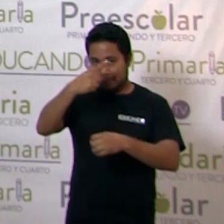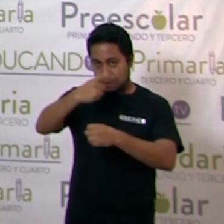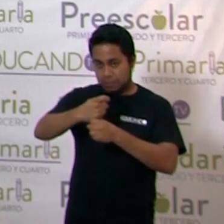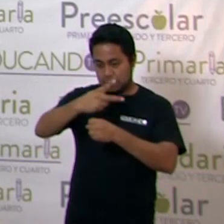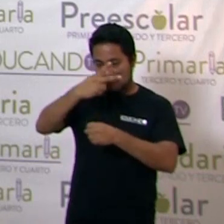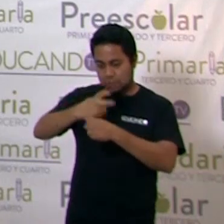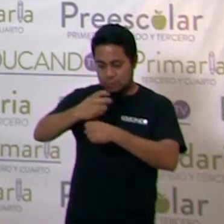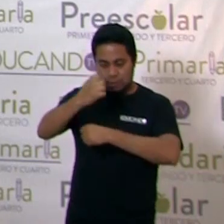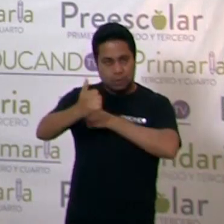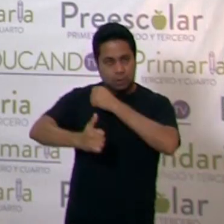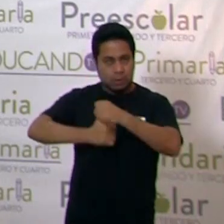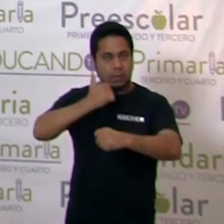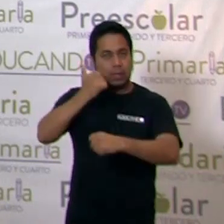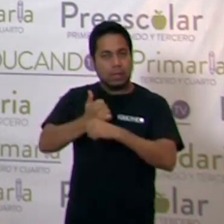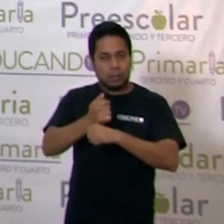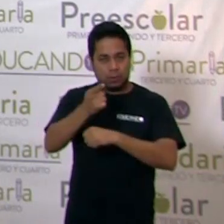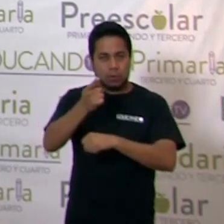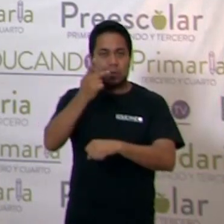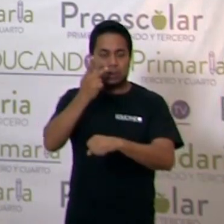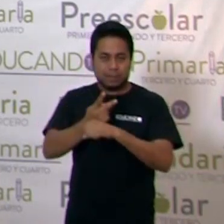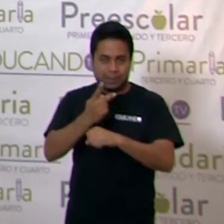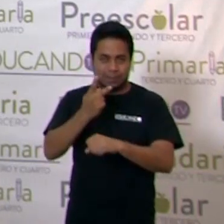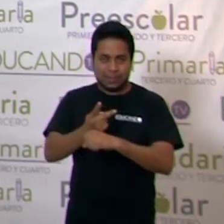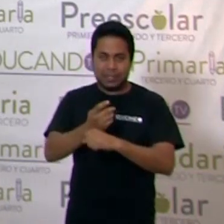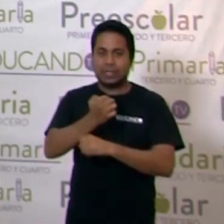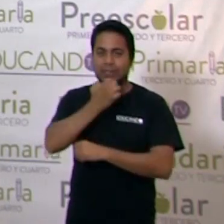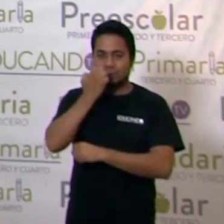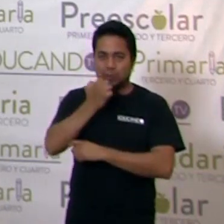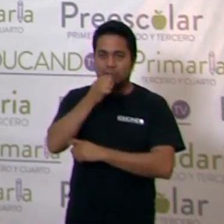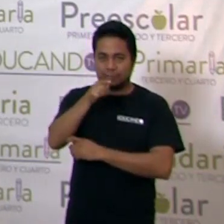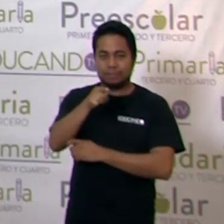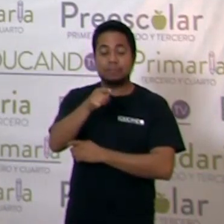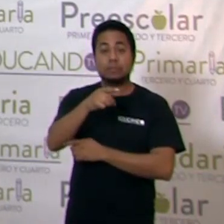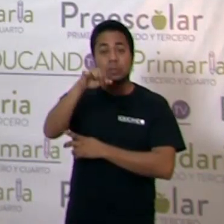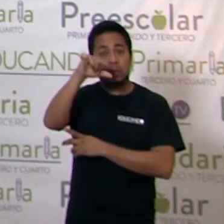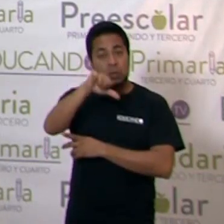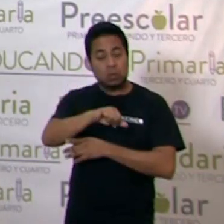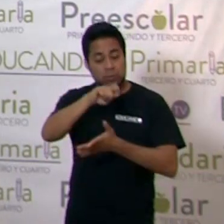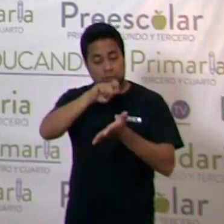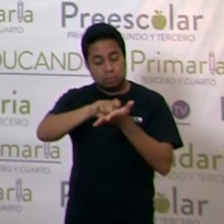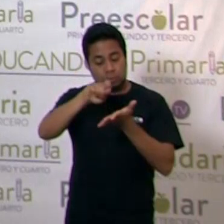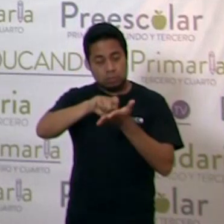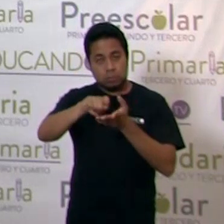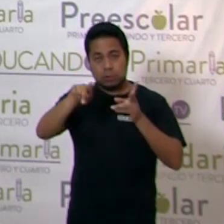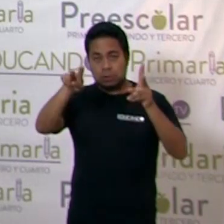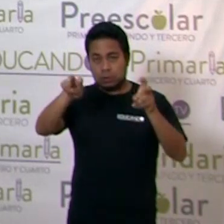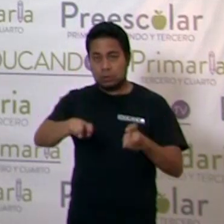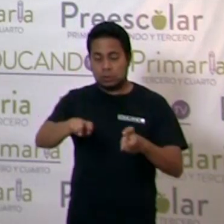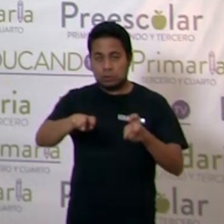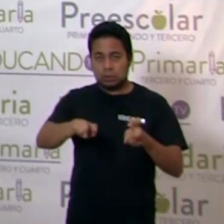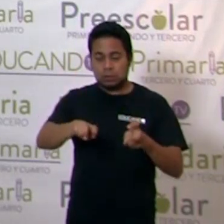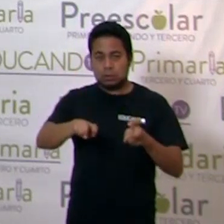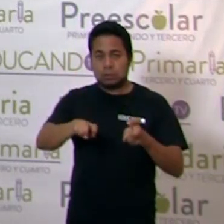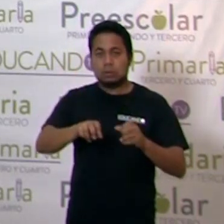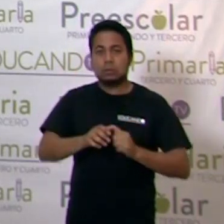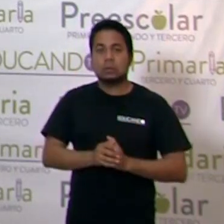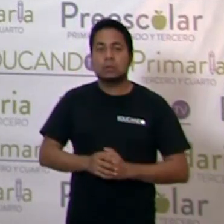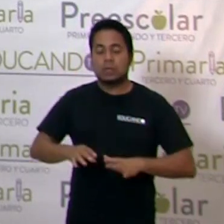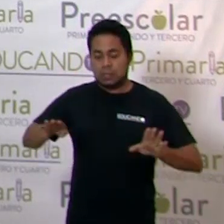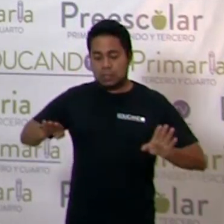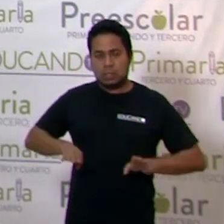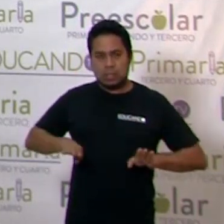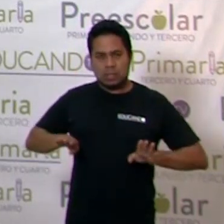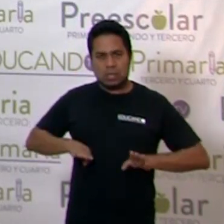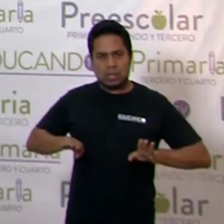segundo grados de Educación primaria hoy trabajaremos el tema de características de las